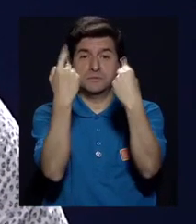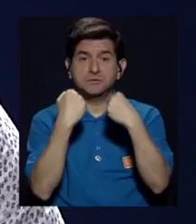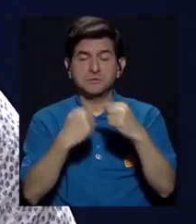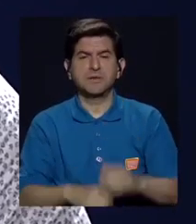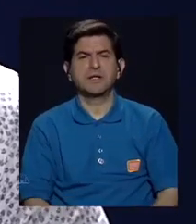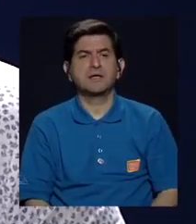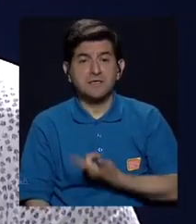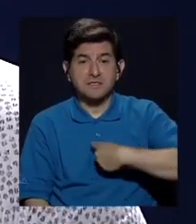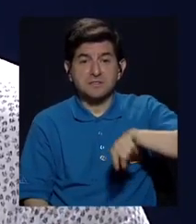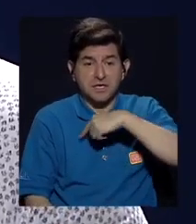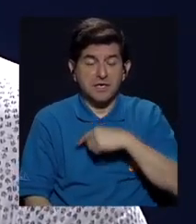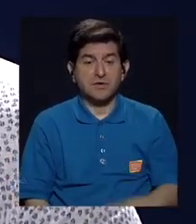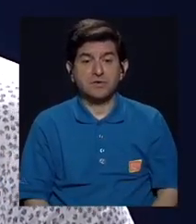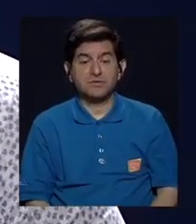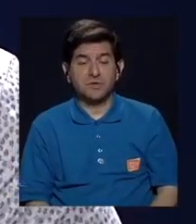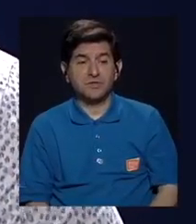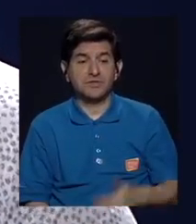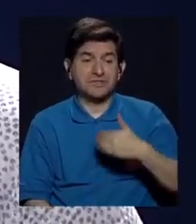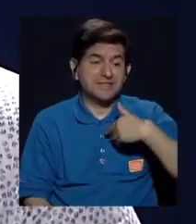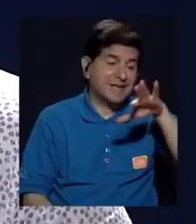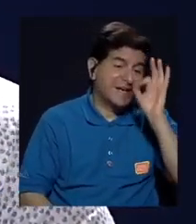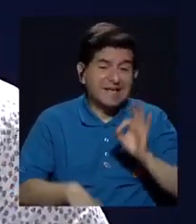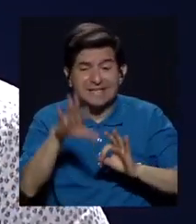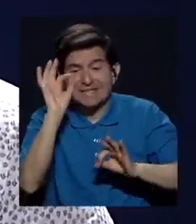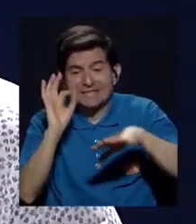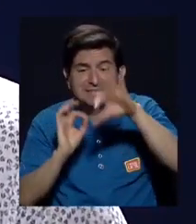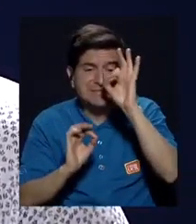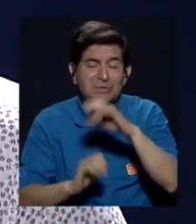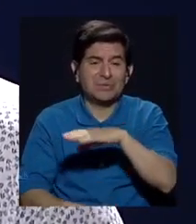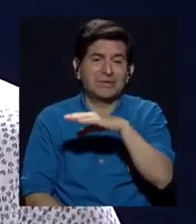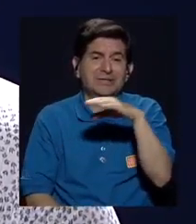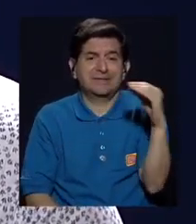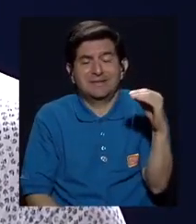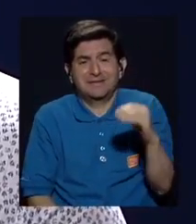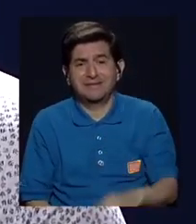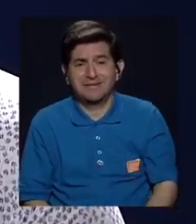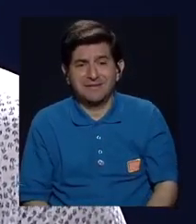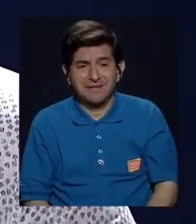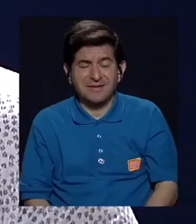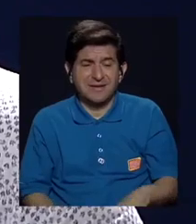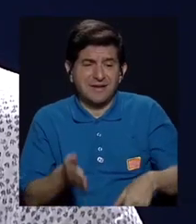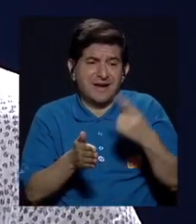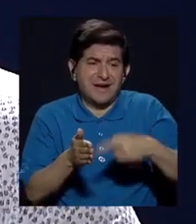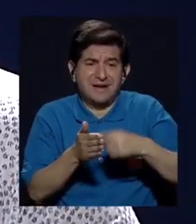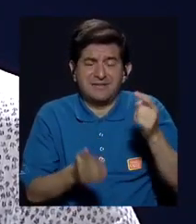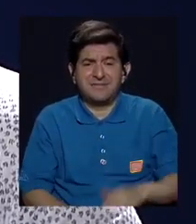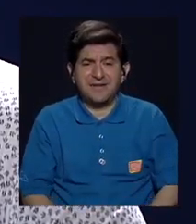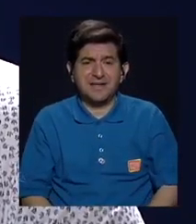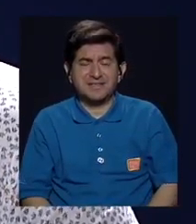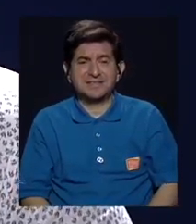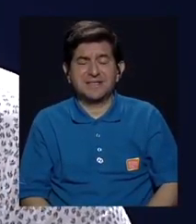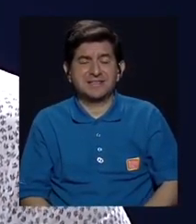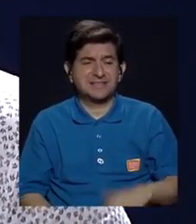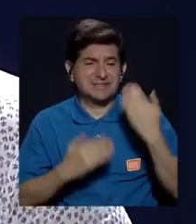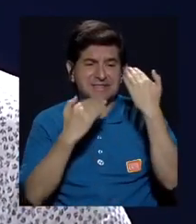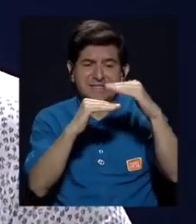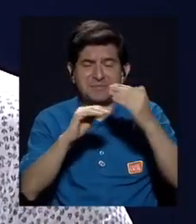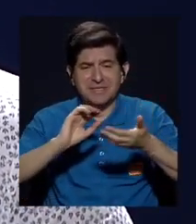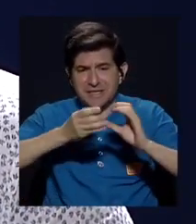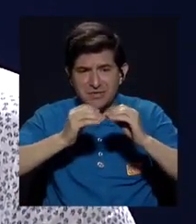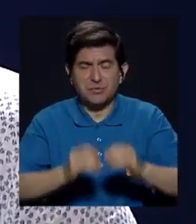bien tenemos que correr con el chance de tener que escoger y tener que acortar nuestros cupos porque la demanda